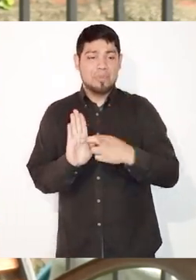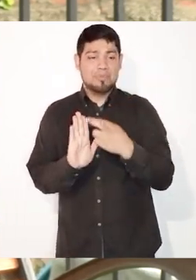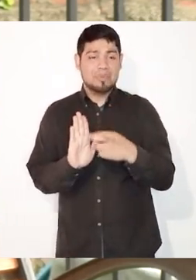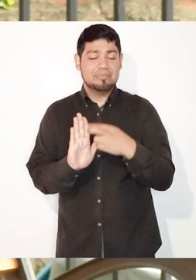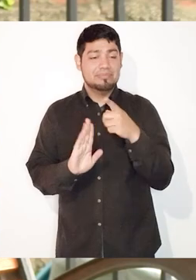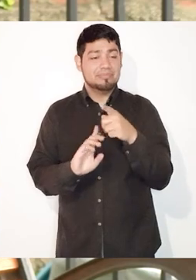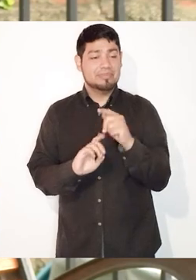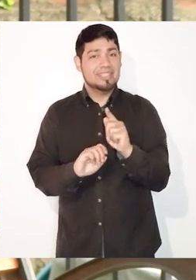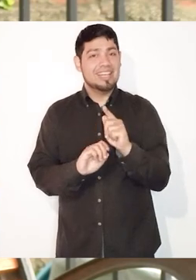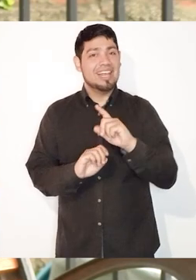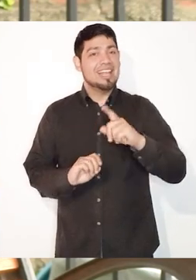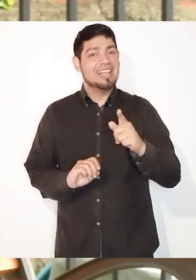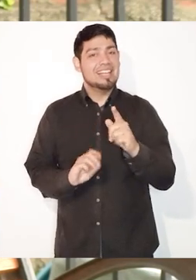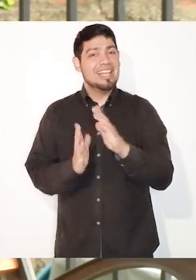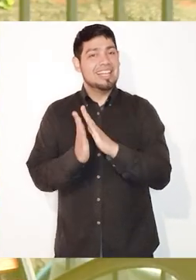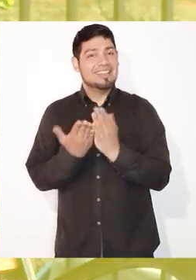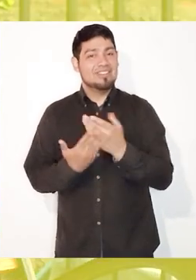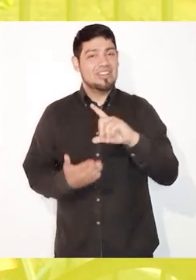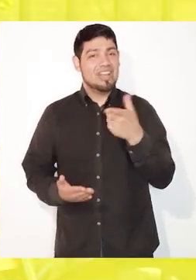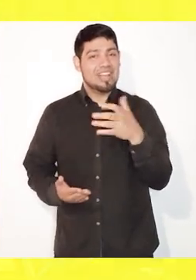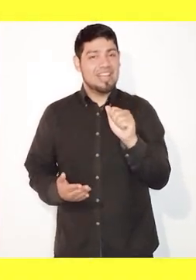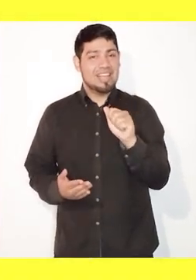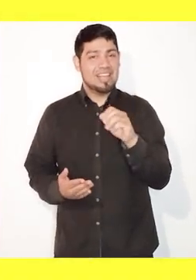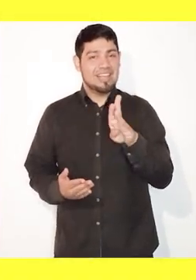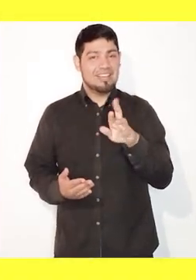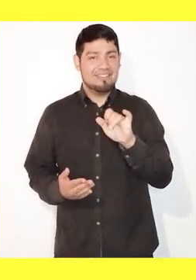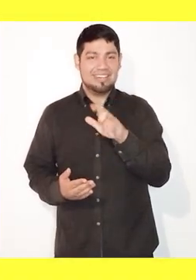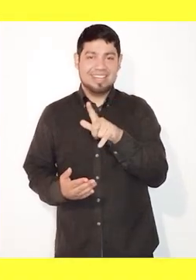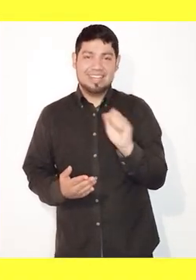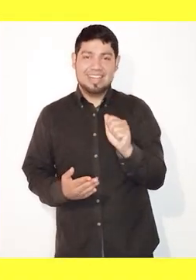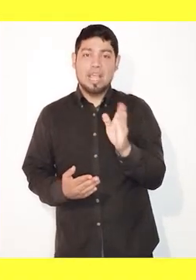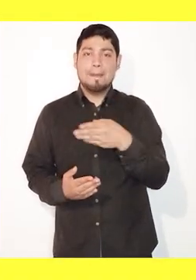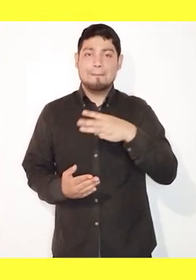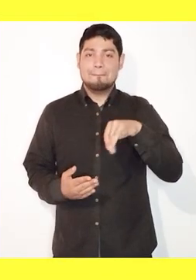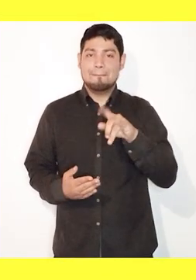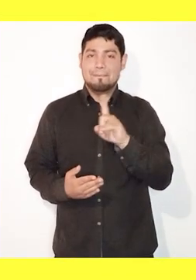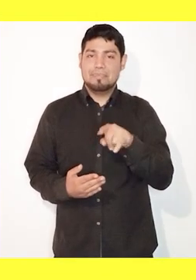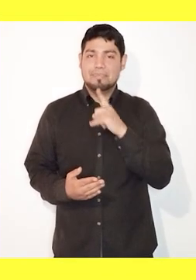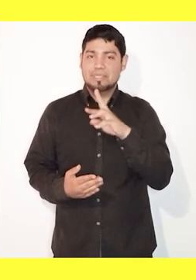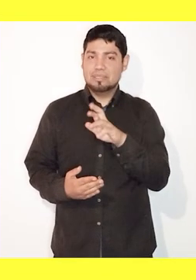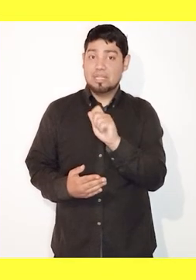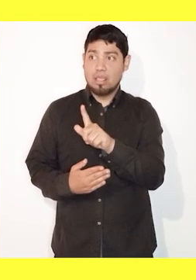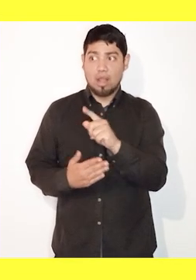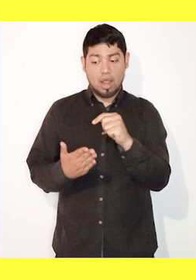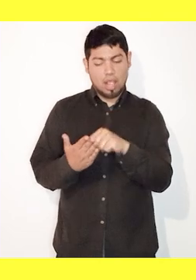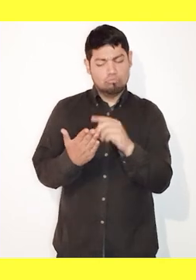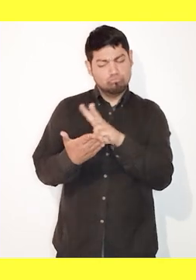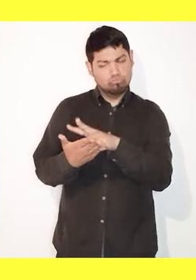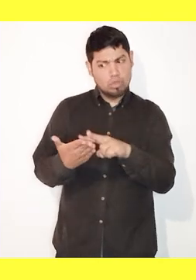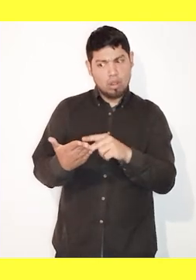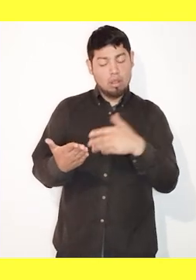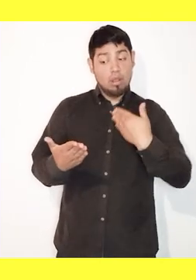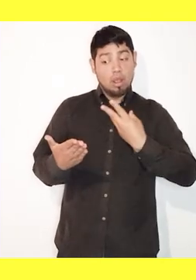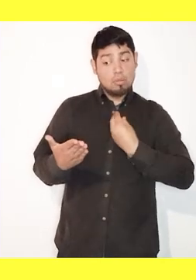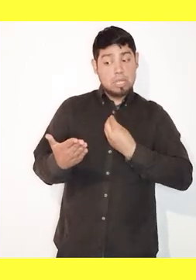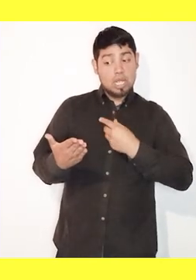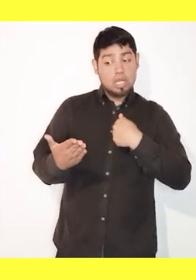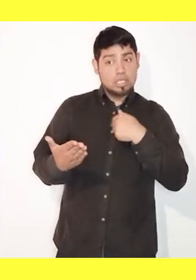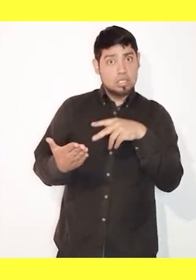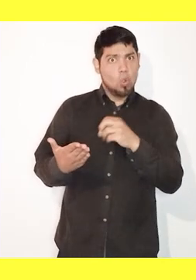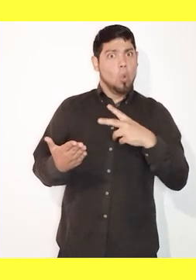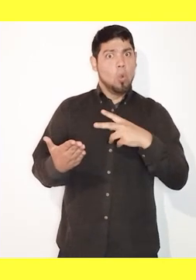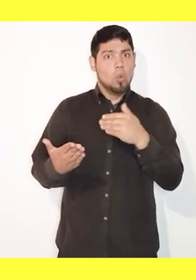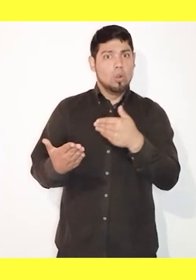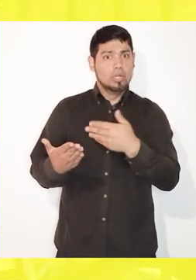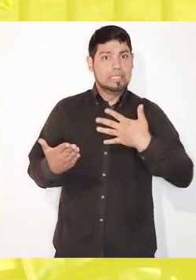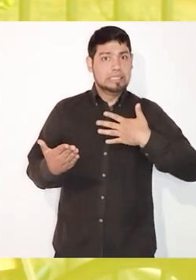el primero, Los sonetos de la muerte, de Gabriela Mistral. Es el primer recuerdo que tengo porque me fascinó y me provocó una suerte de terror, ¿no? Ahí había una cosa